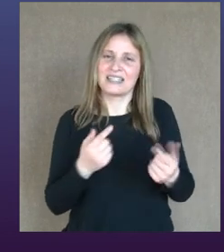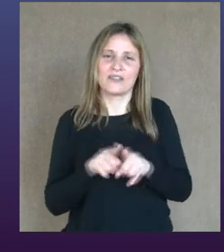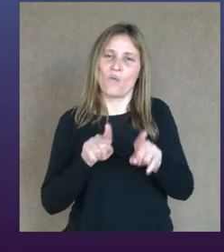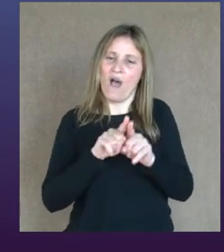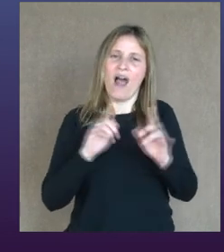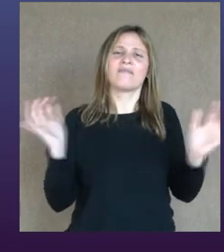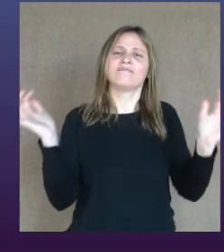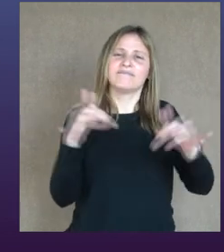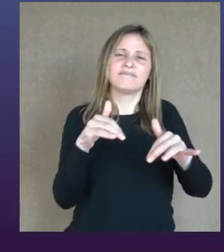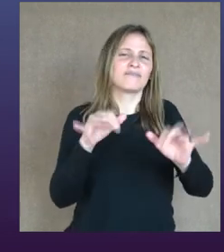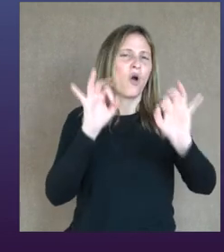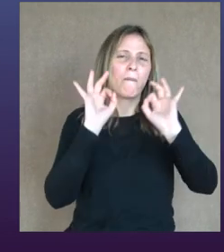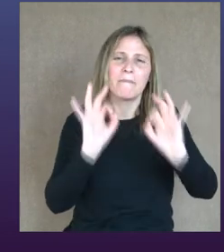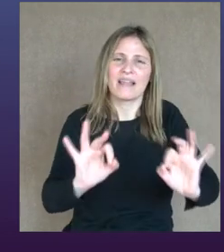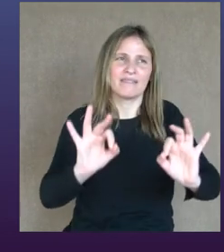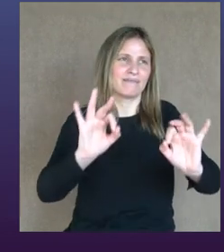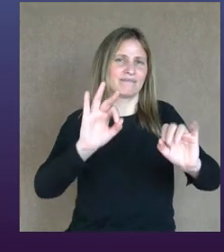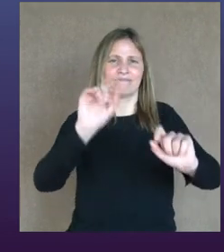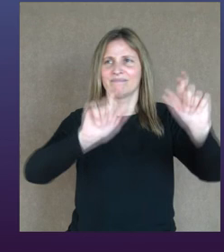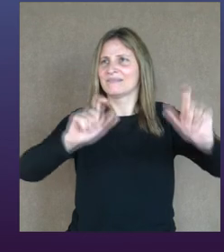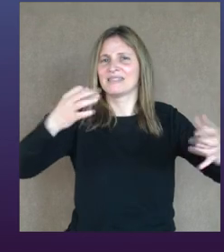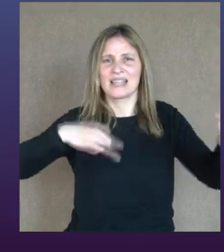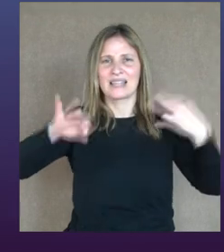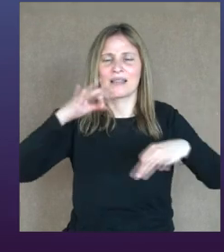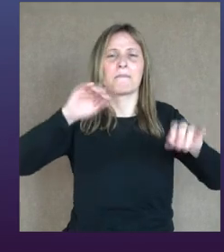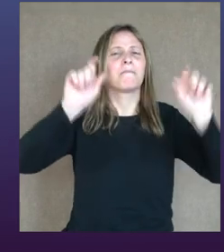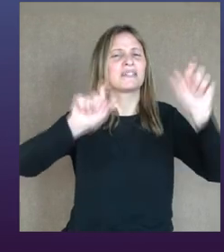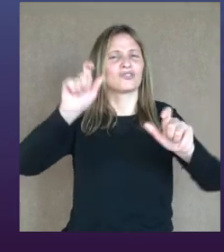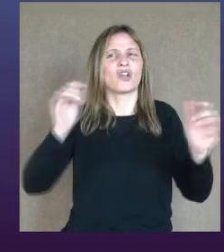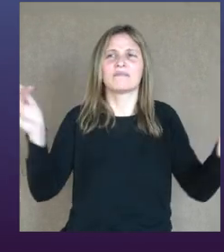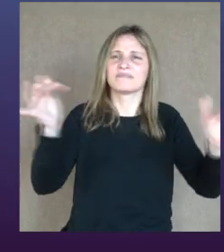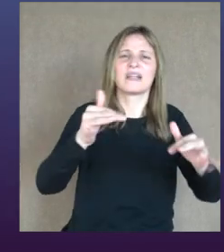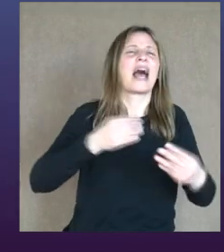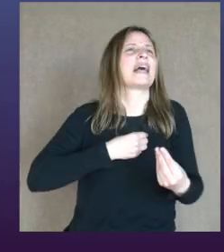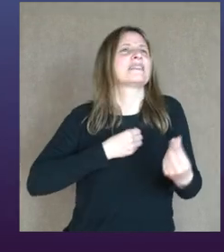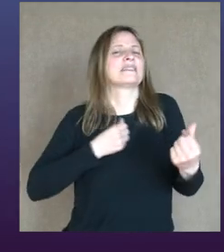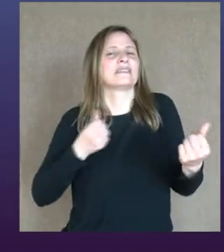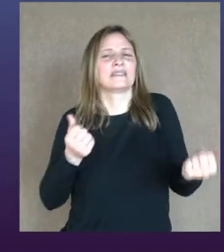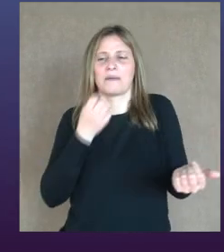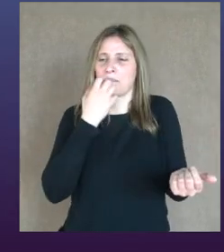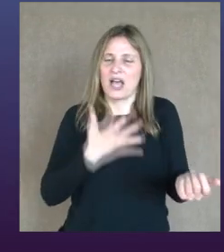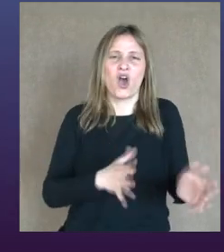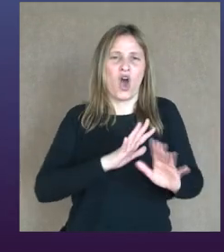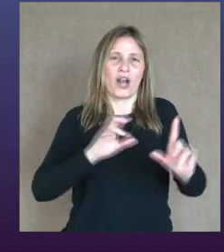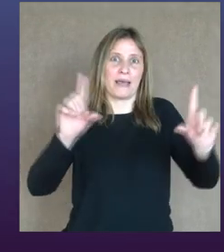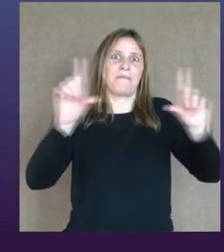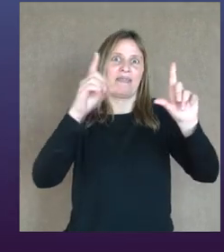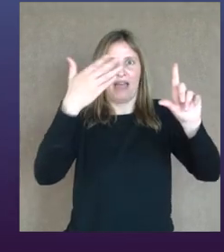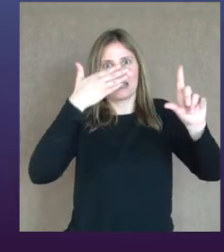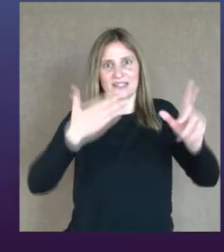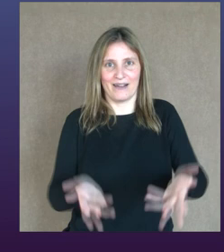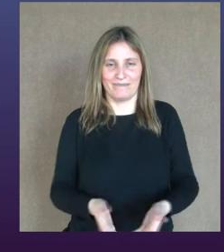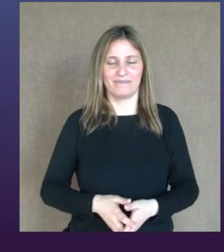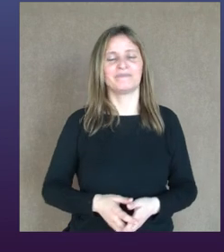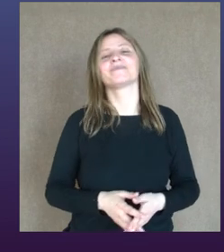parecido, y que se llenen los teatros cuando esto pase, y que las personas se acerquen a sentir que es mejor que las